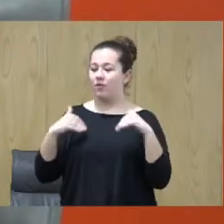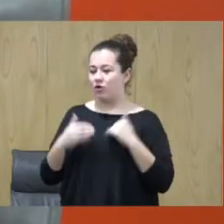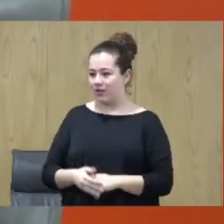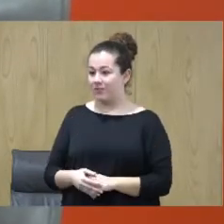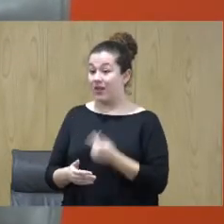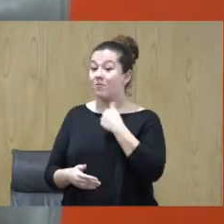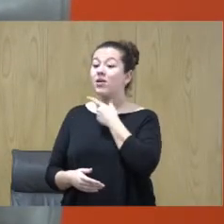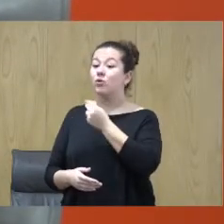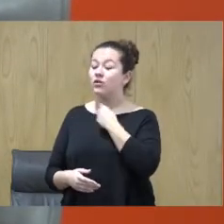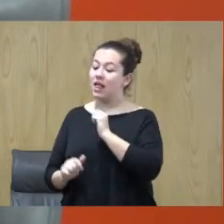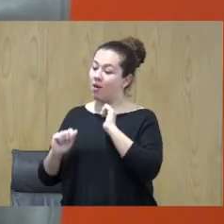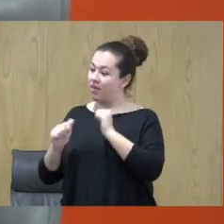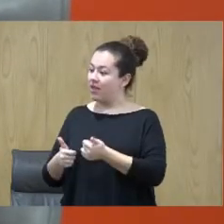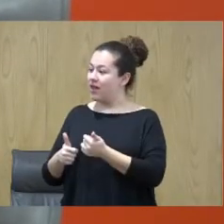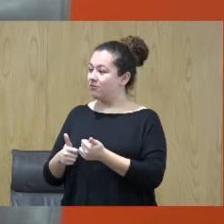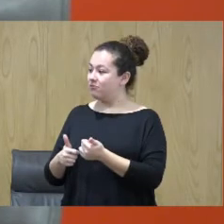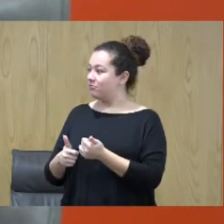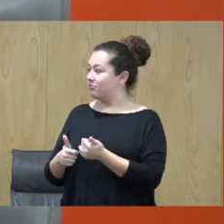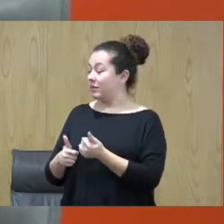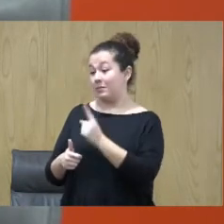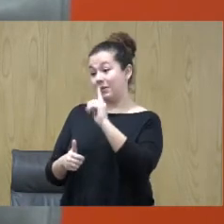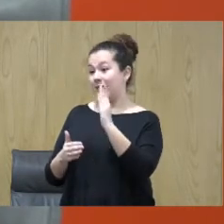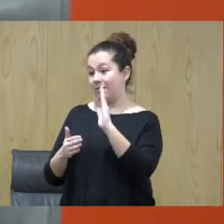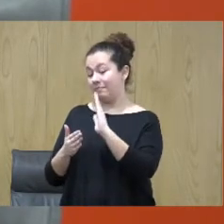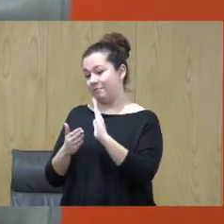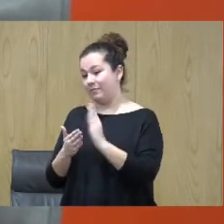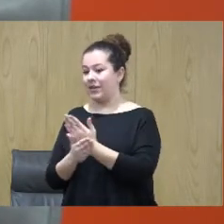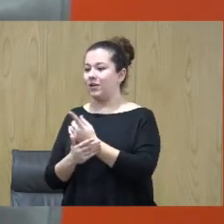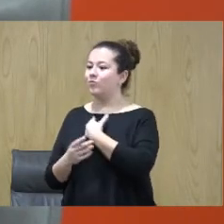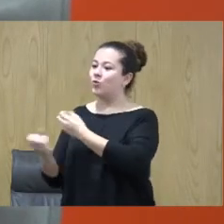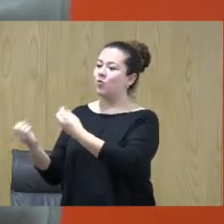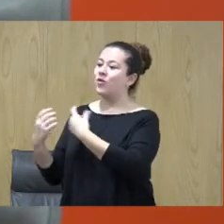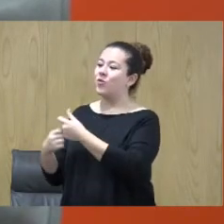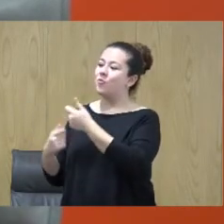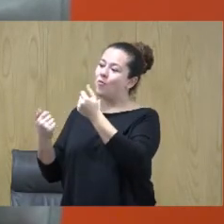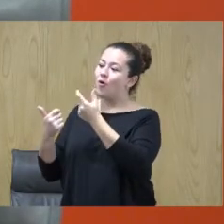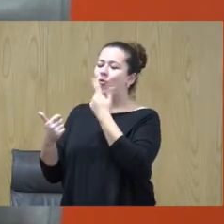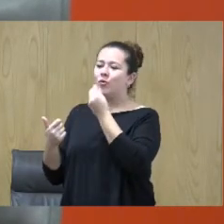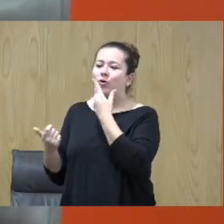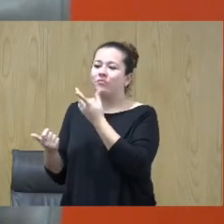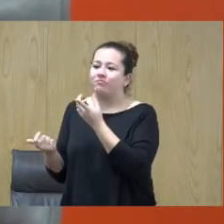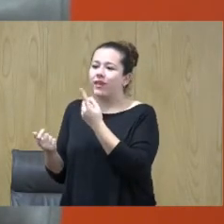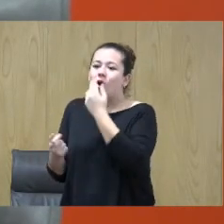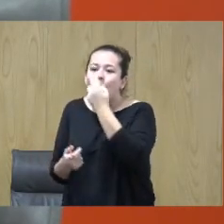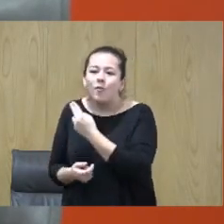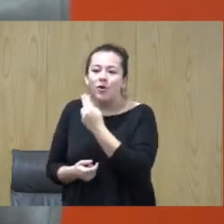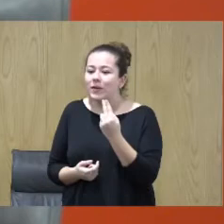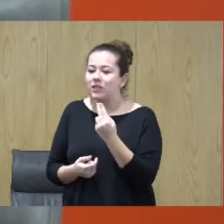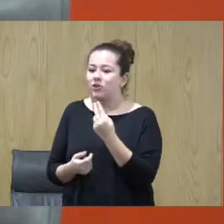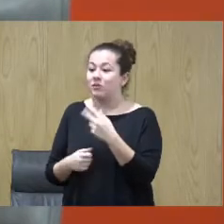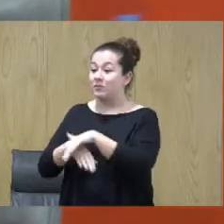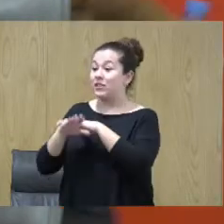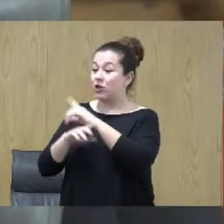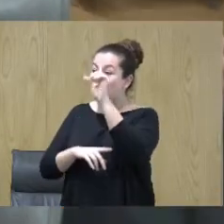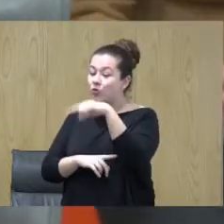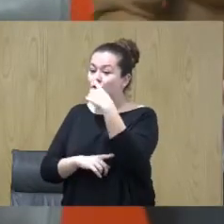Me gustaría empezar con esta parte, que nos cuente, bueno, él un poco, bueno, cuál es el compromiso del Ministerio de Cultura